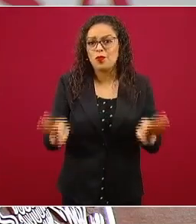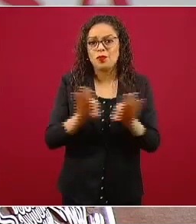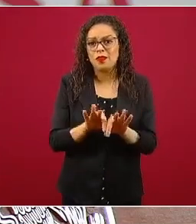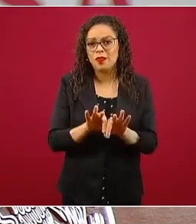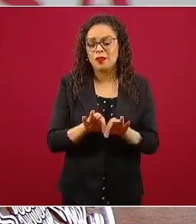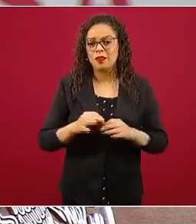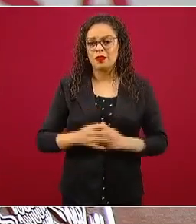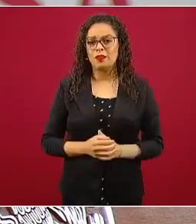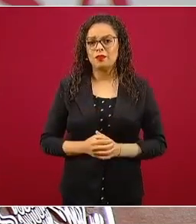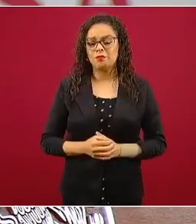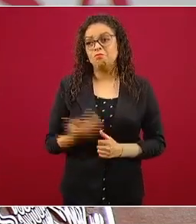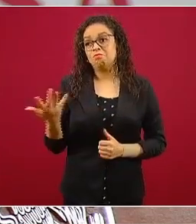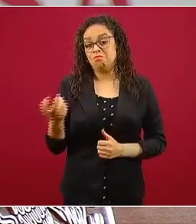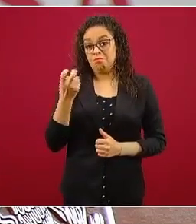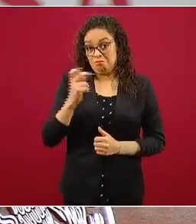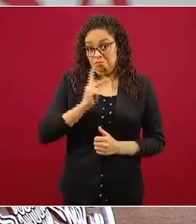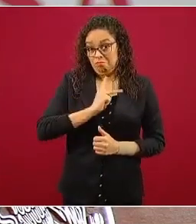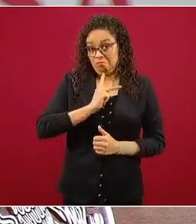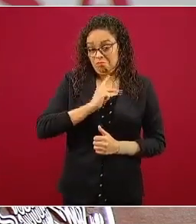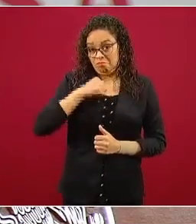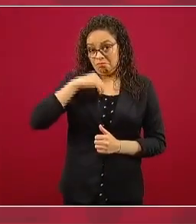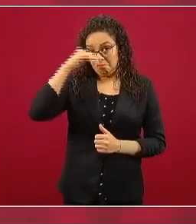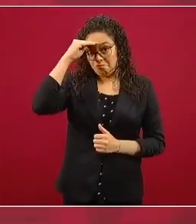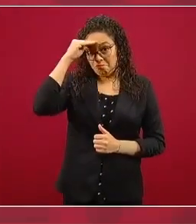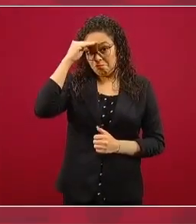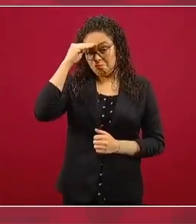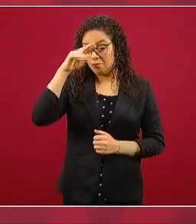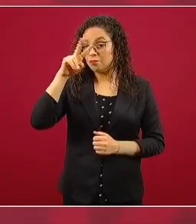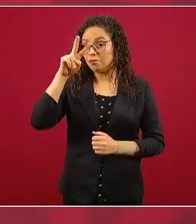Por eso pienso que no va a ser fácil